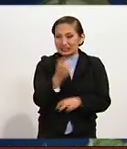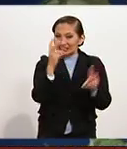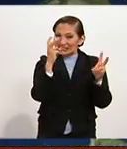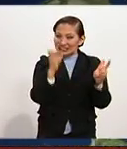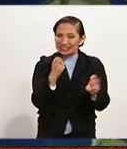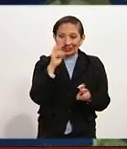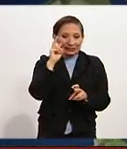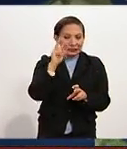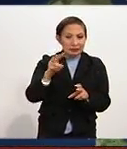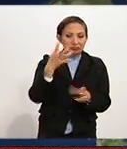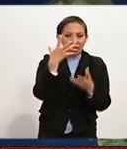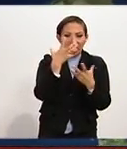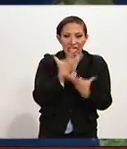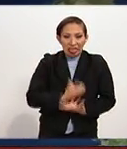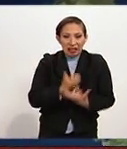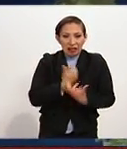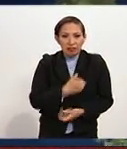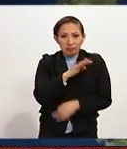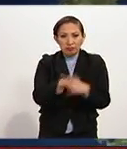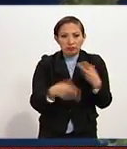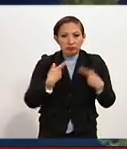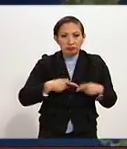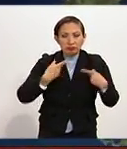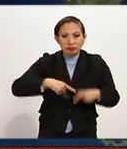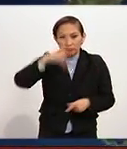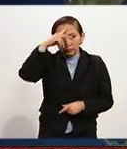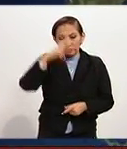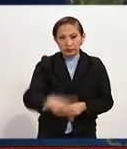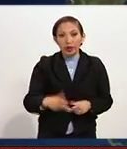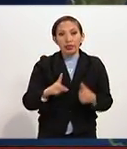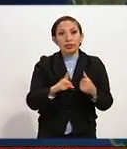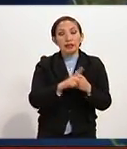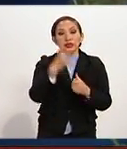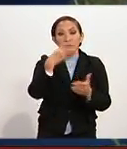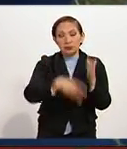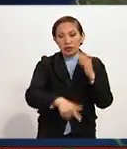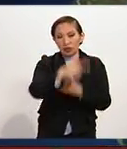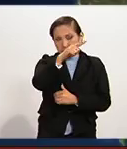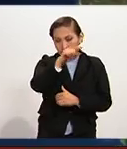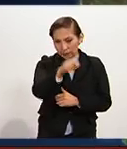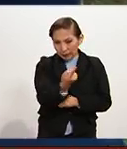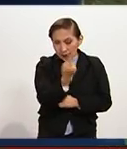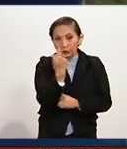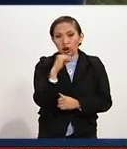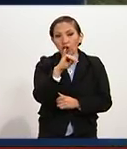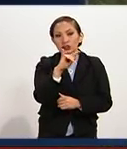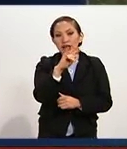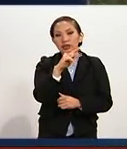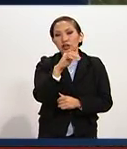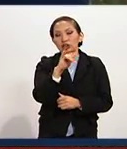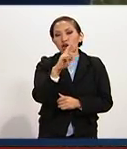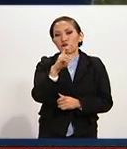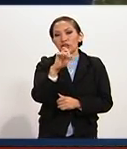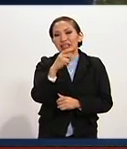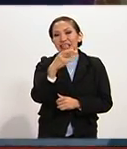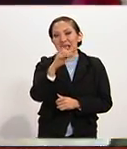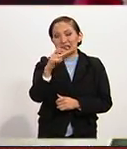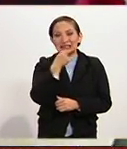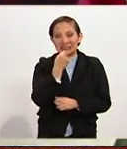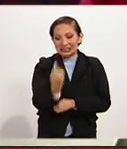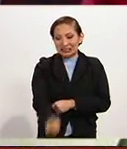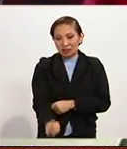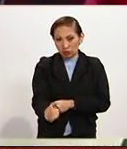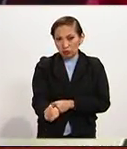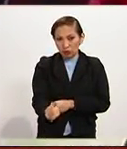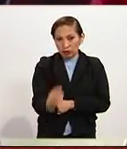caso que ha venido indignando a toda la sociedad mexicana desde el 2012. Se trata de José Antonio Rodríguez, un menor